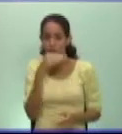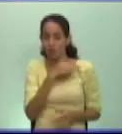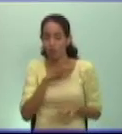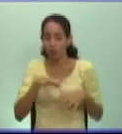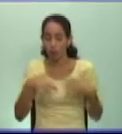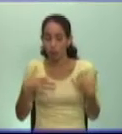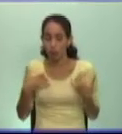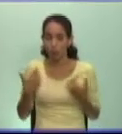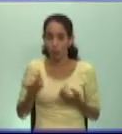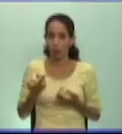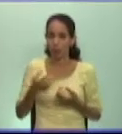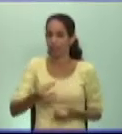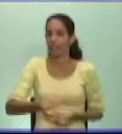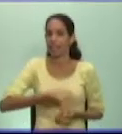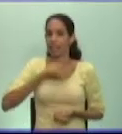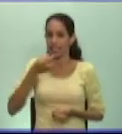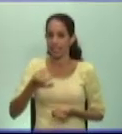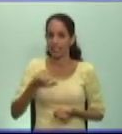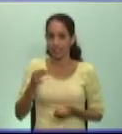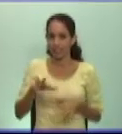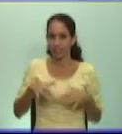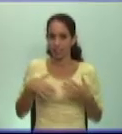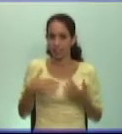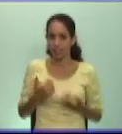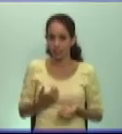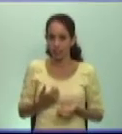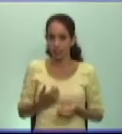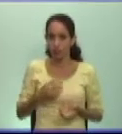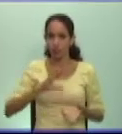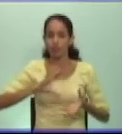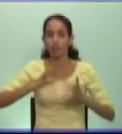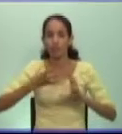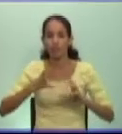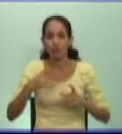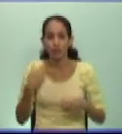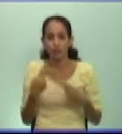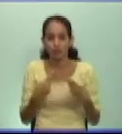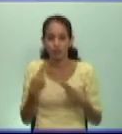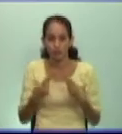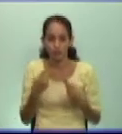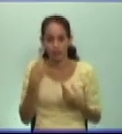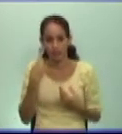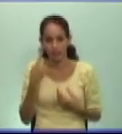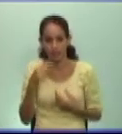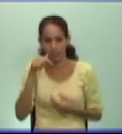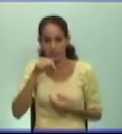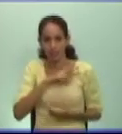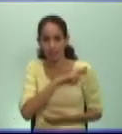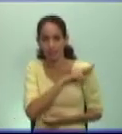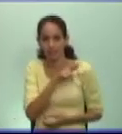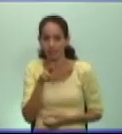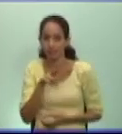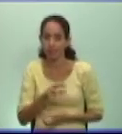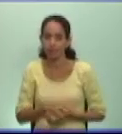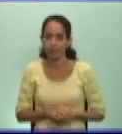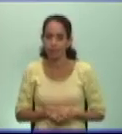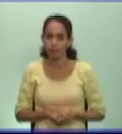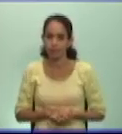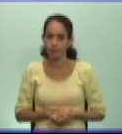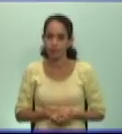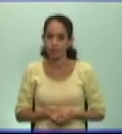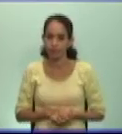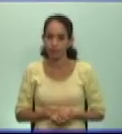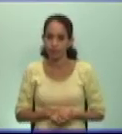nos explicaban cómo se manifiesta toda esta tendencia revolucionaria. Pero es una